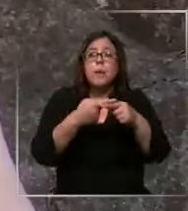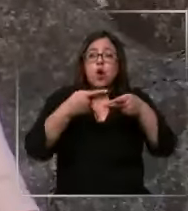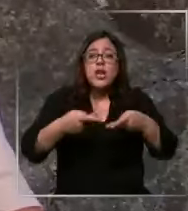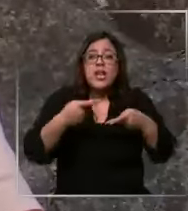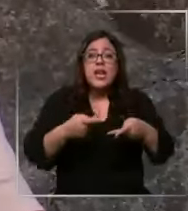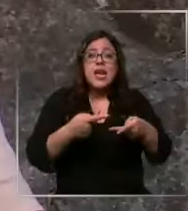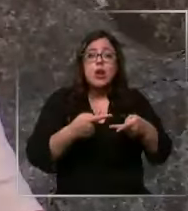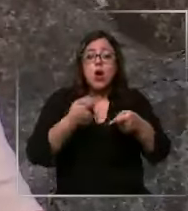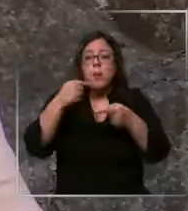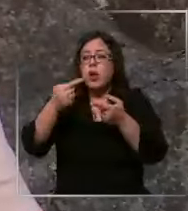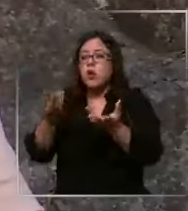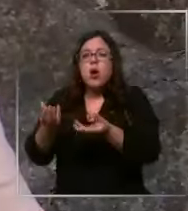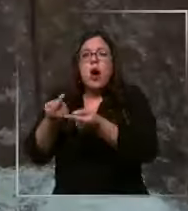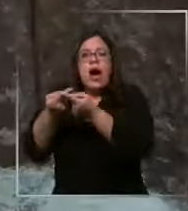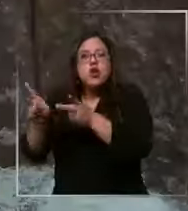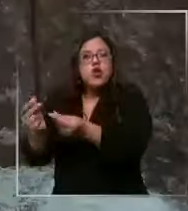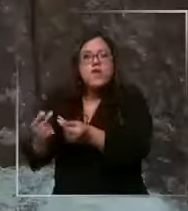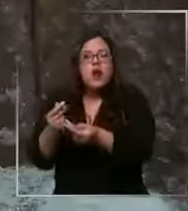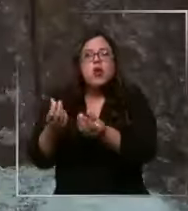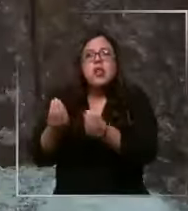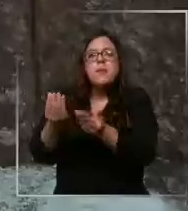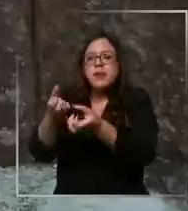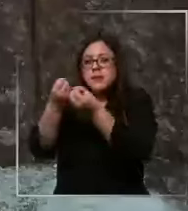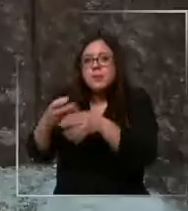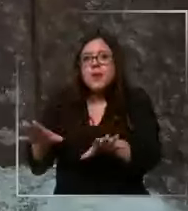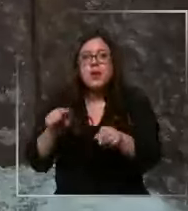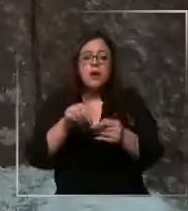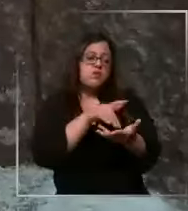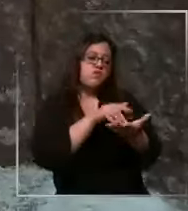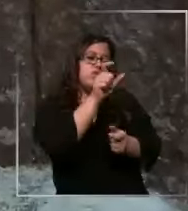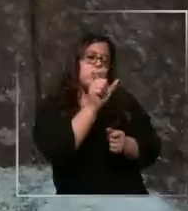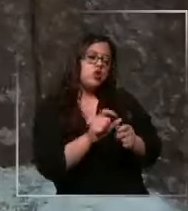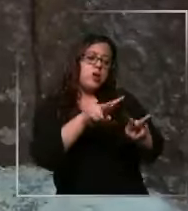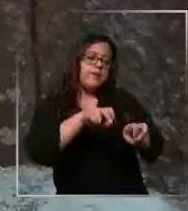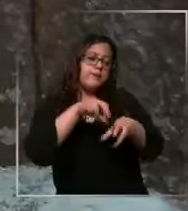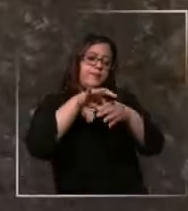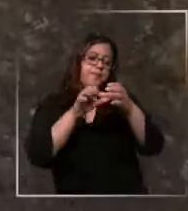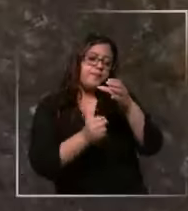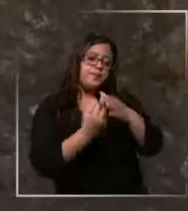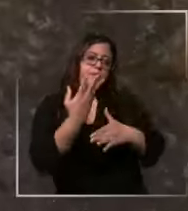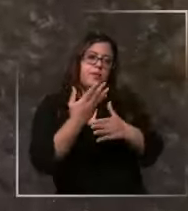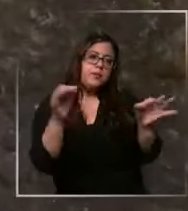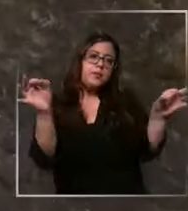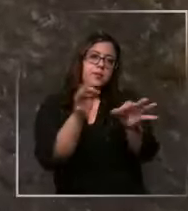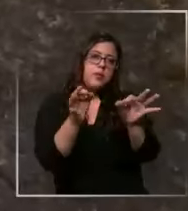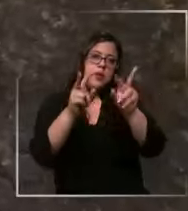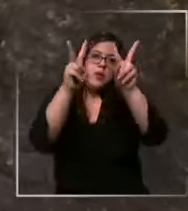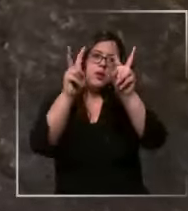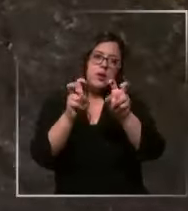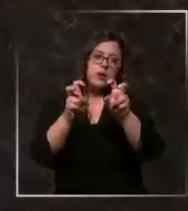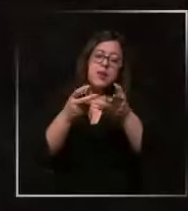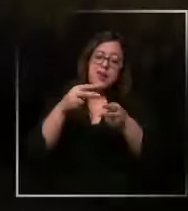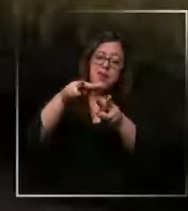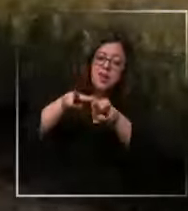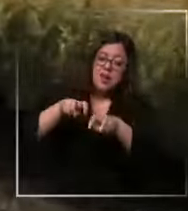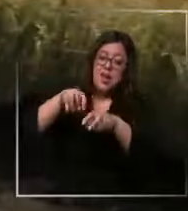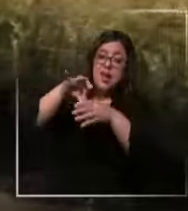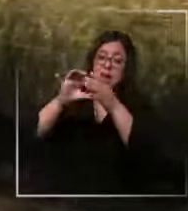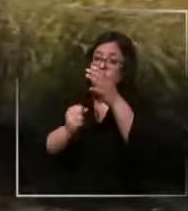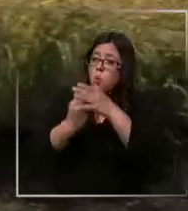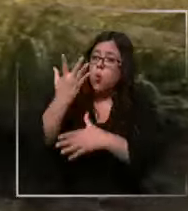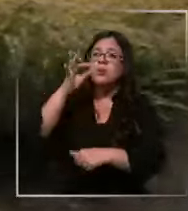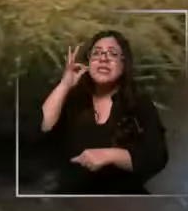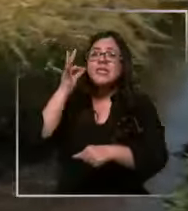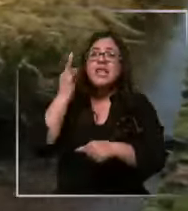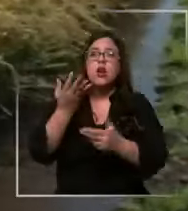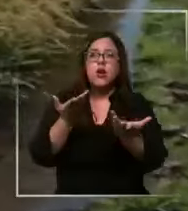los otros 400.000 pesos, ¿qué se pasa? Se pierden. Este cálculo lo hizo este agricultor para explicar que los costos de producción del trigo están siendo más